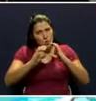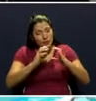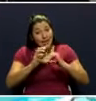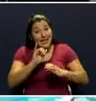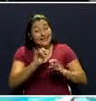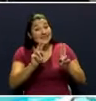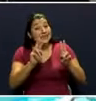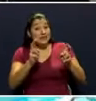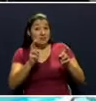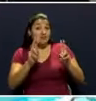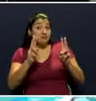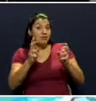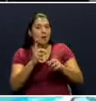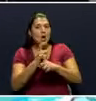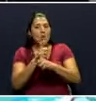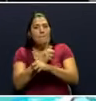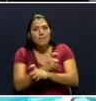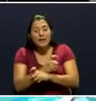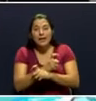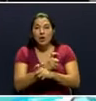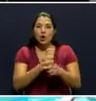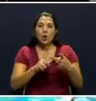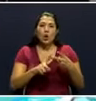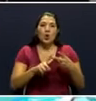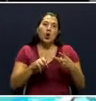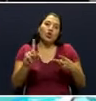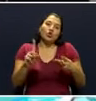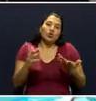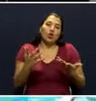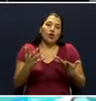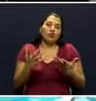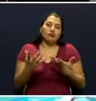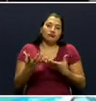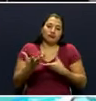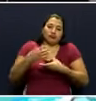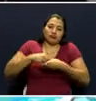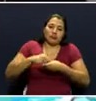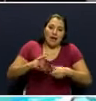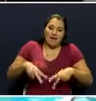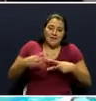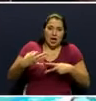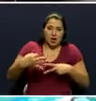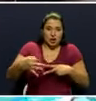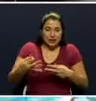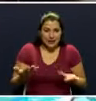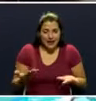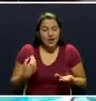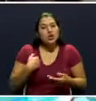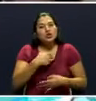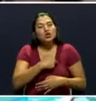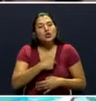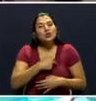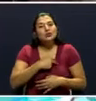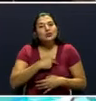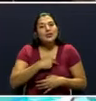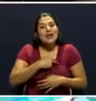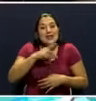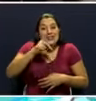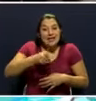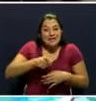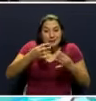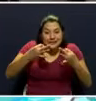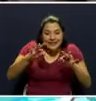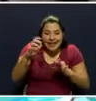temas complejos, ajenos a la cotidianeidad. Tenemos que asimilar todo un